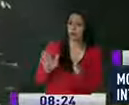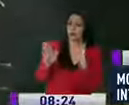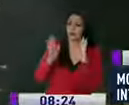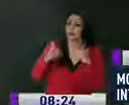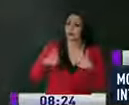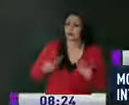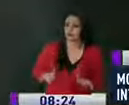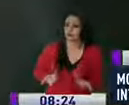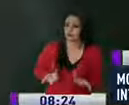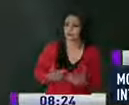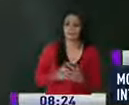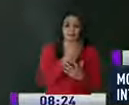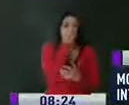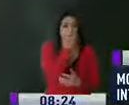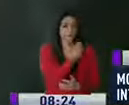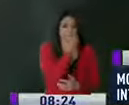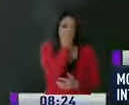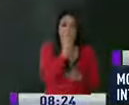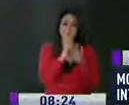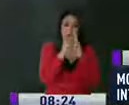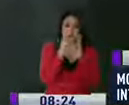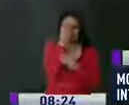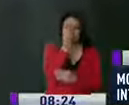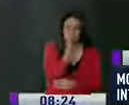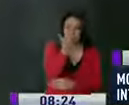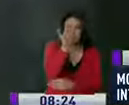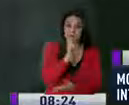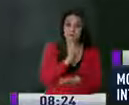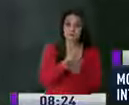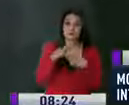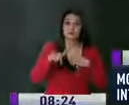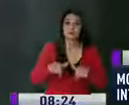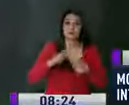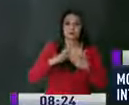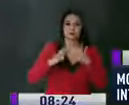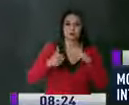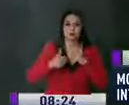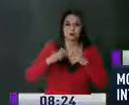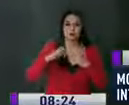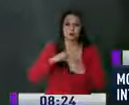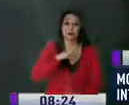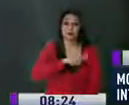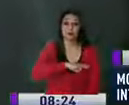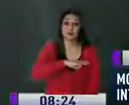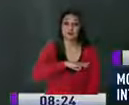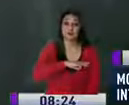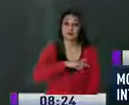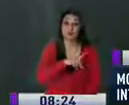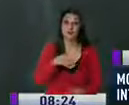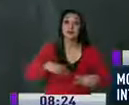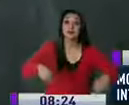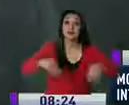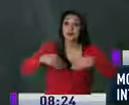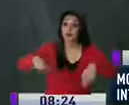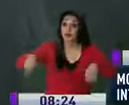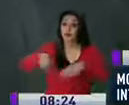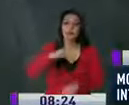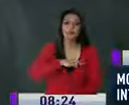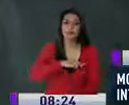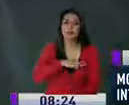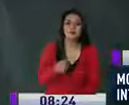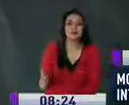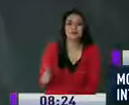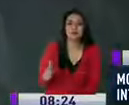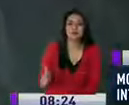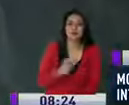aquí. Vecinos, buenos días. Lo que pasa es que hay el inconveniente de que el municipio, o sea, son terrenos del municipio que no han venido a limpiar, y